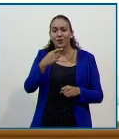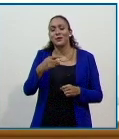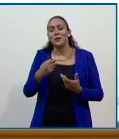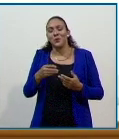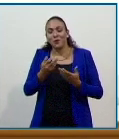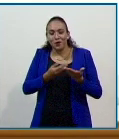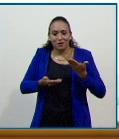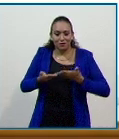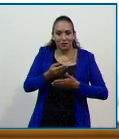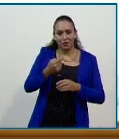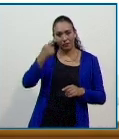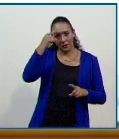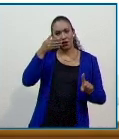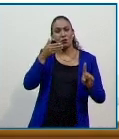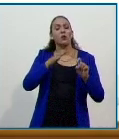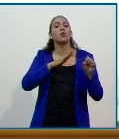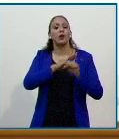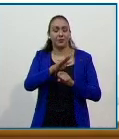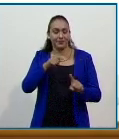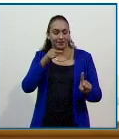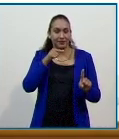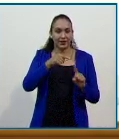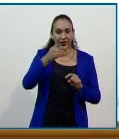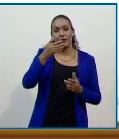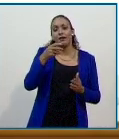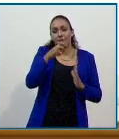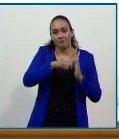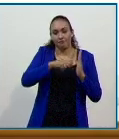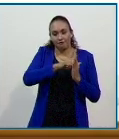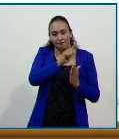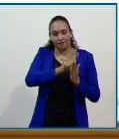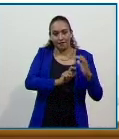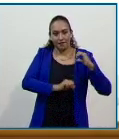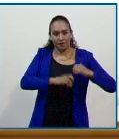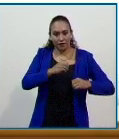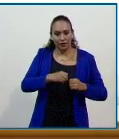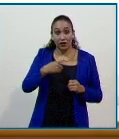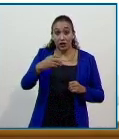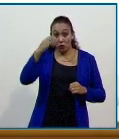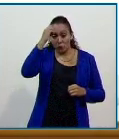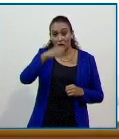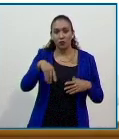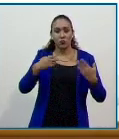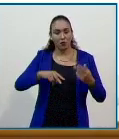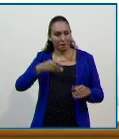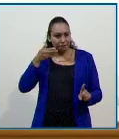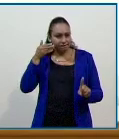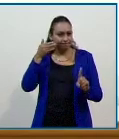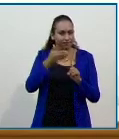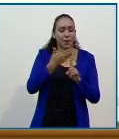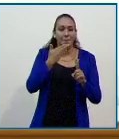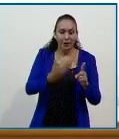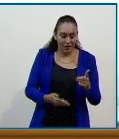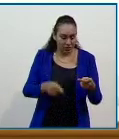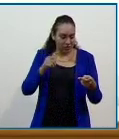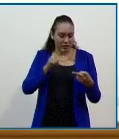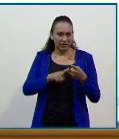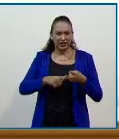será objetiva, acertada, contundente, pero más que